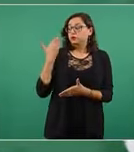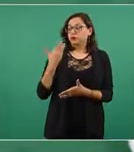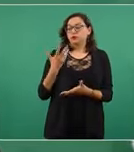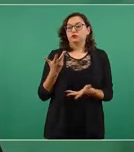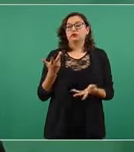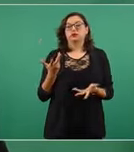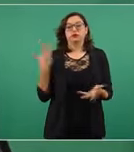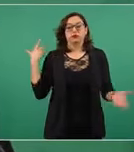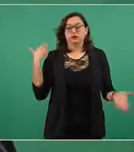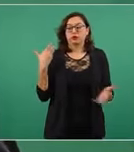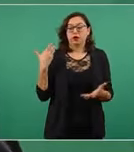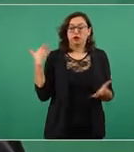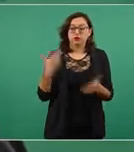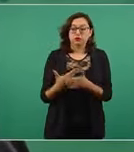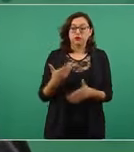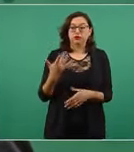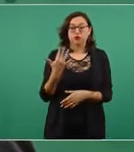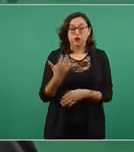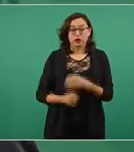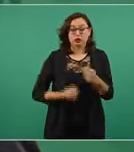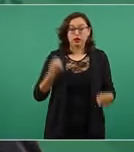los están buscando,